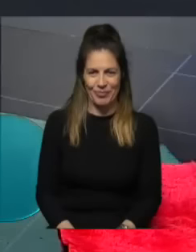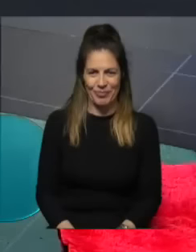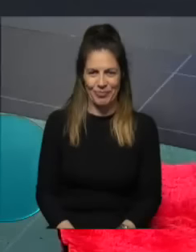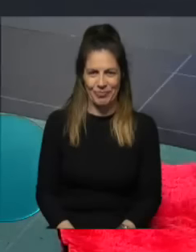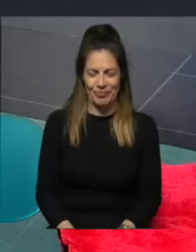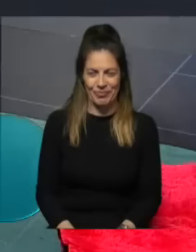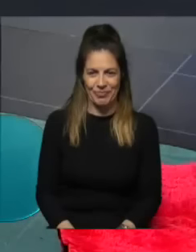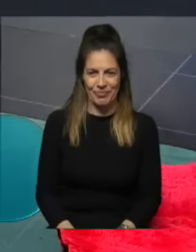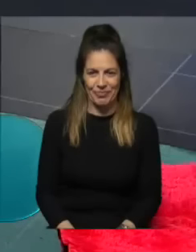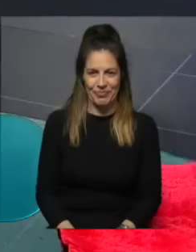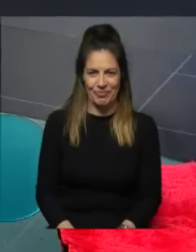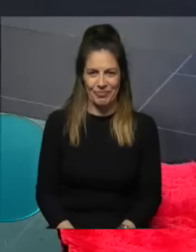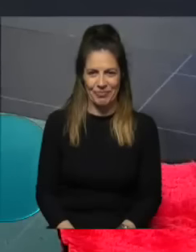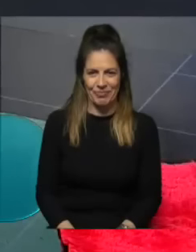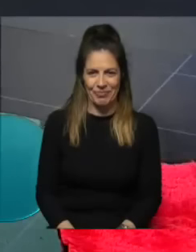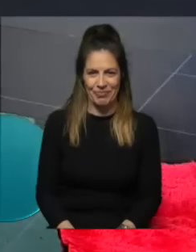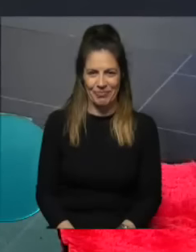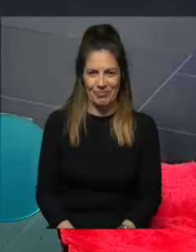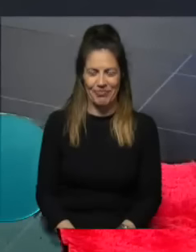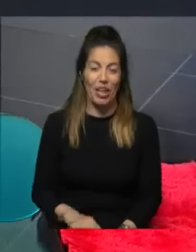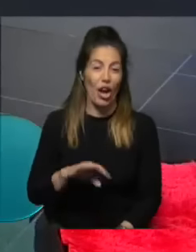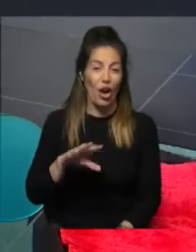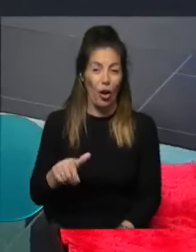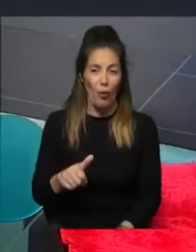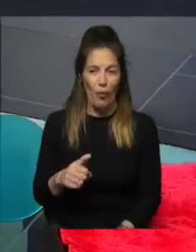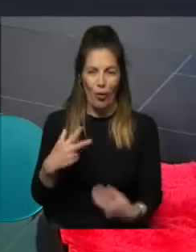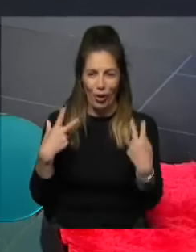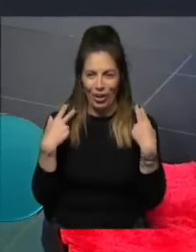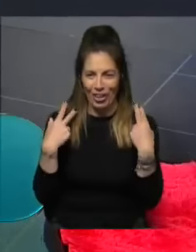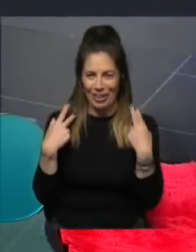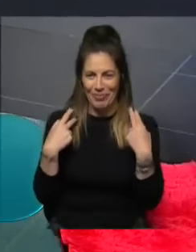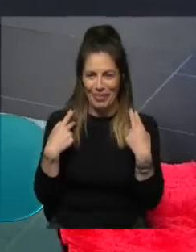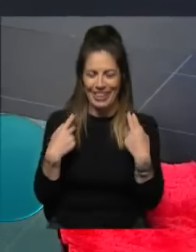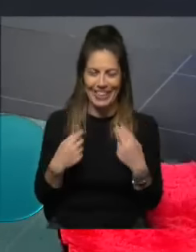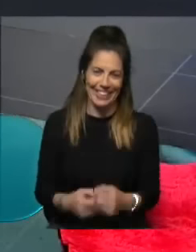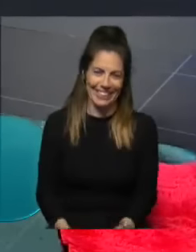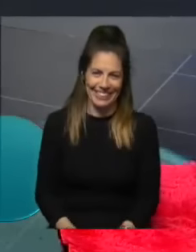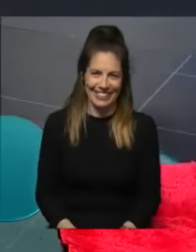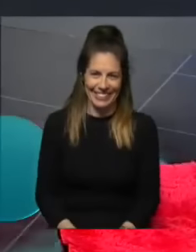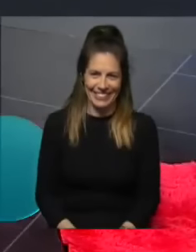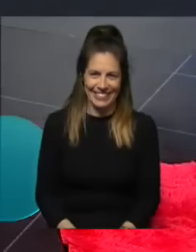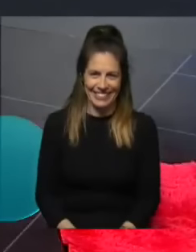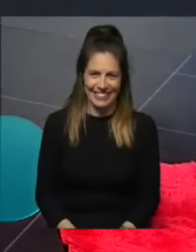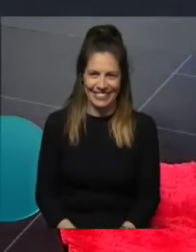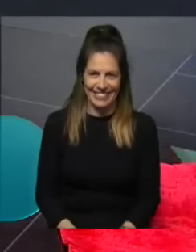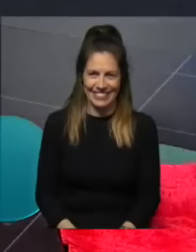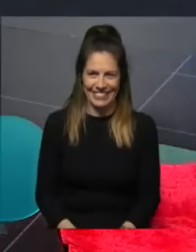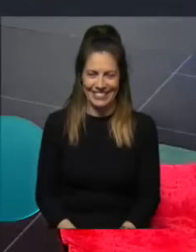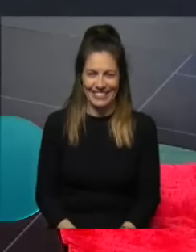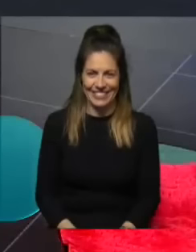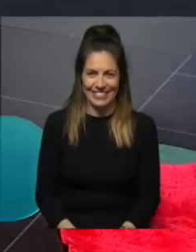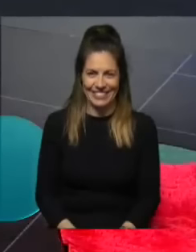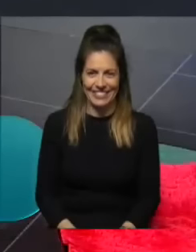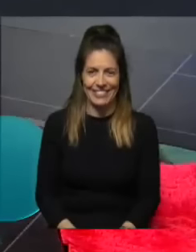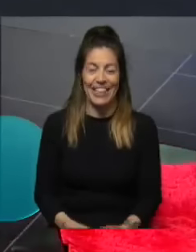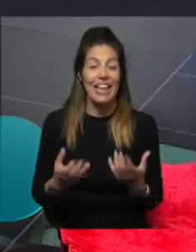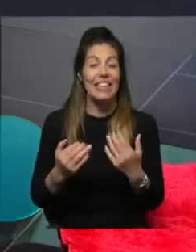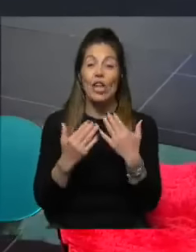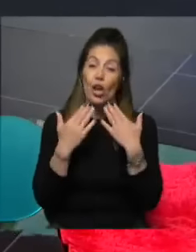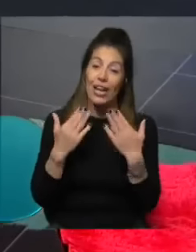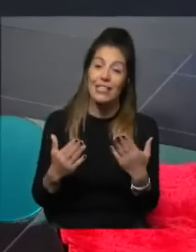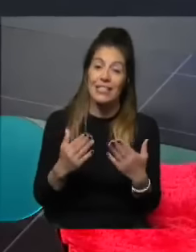Qué bien, garroñó un corte de pelo, por fin. Muchas gracias, Tano, ¿eh? Muchas gracias. Le quiero agradecer, Fito, también a